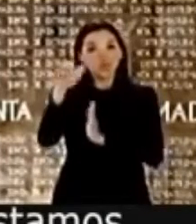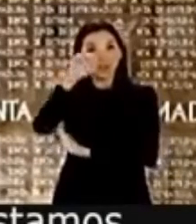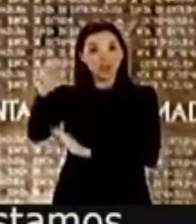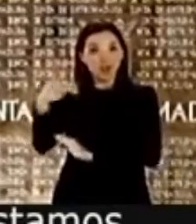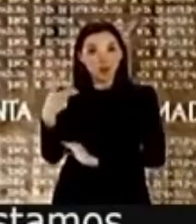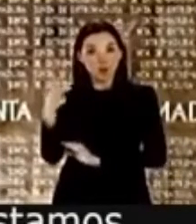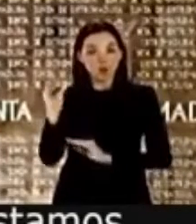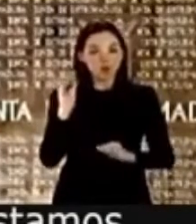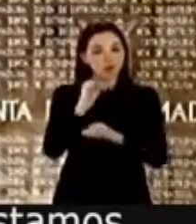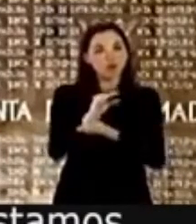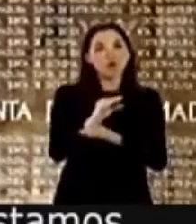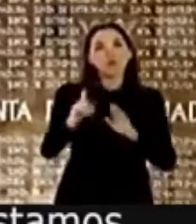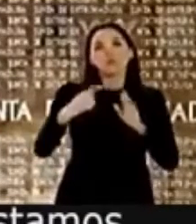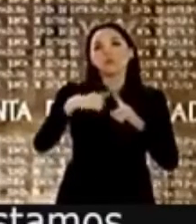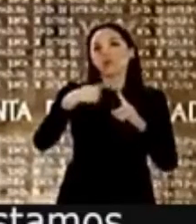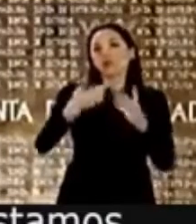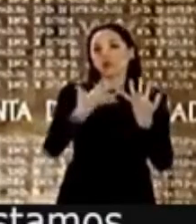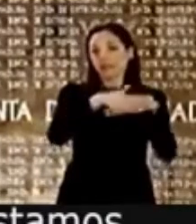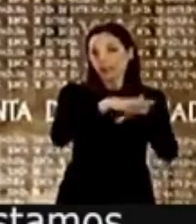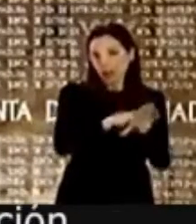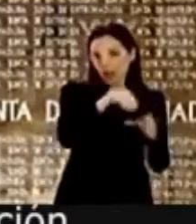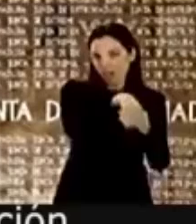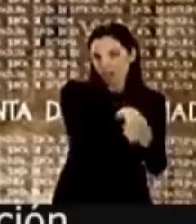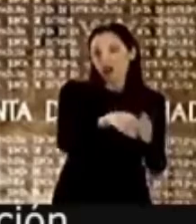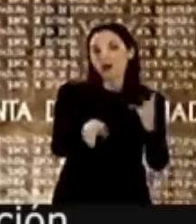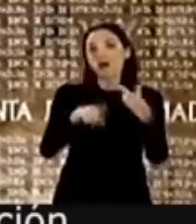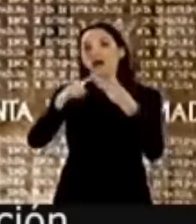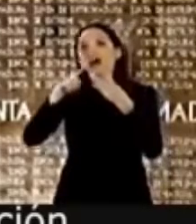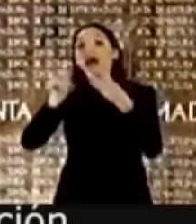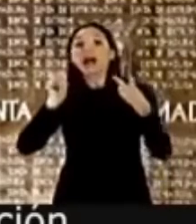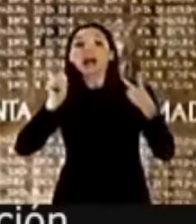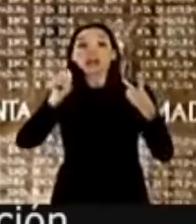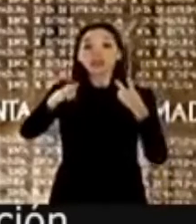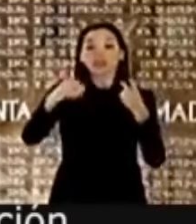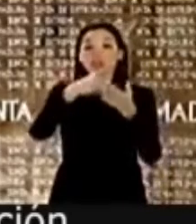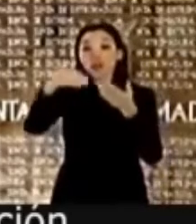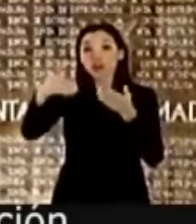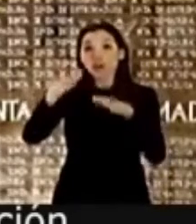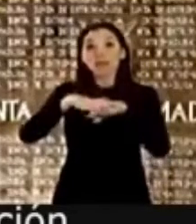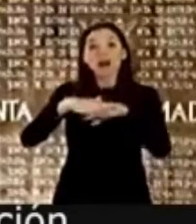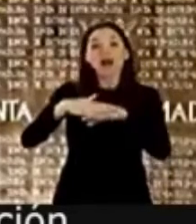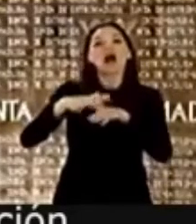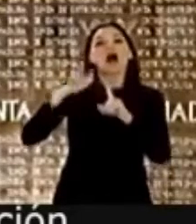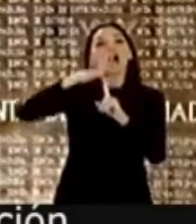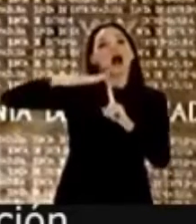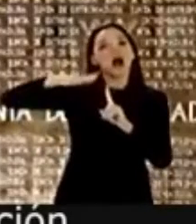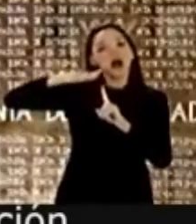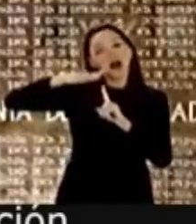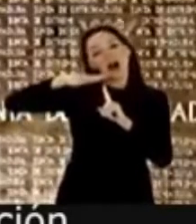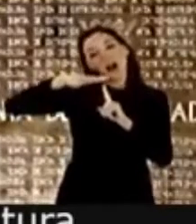para producción integrada, 14 millones de euros para agricultura ecológica,